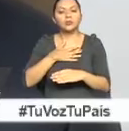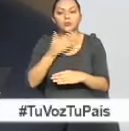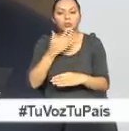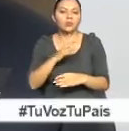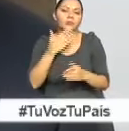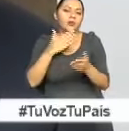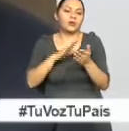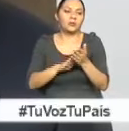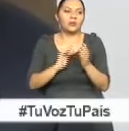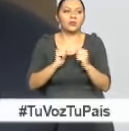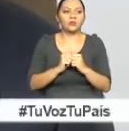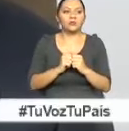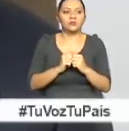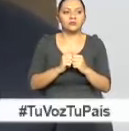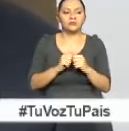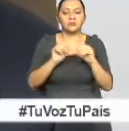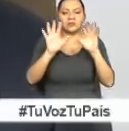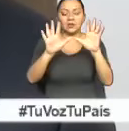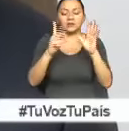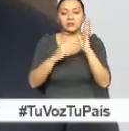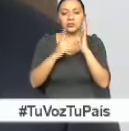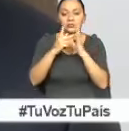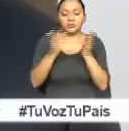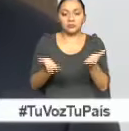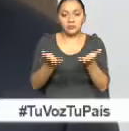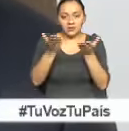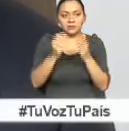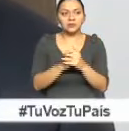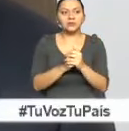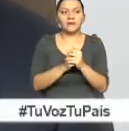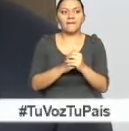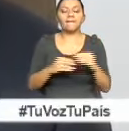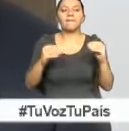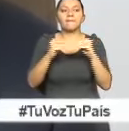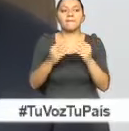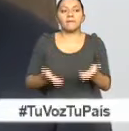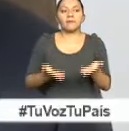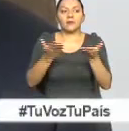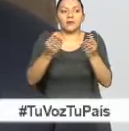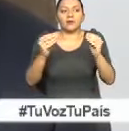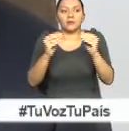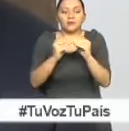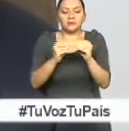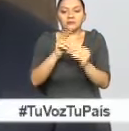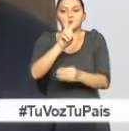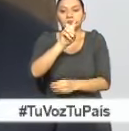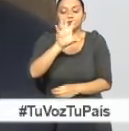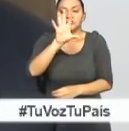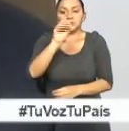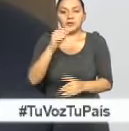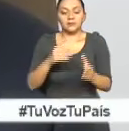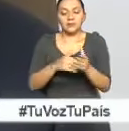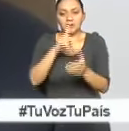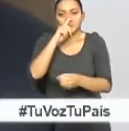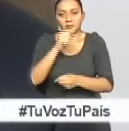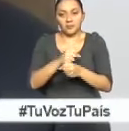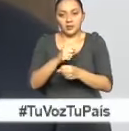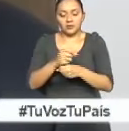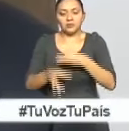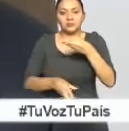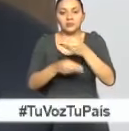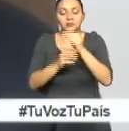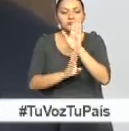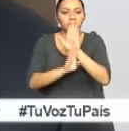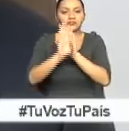puntos adicionales sobre el crecimiento del Producto Interno Bruto, una generación de más de 250 mil empleos adicionales al